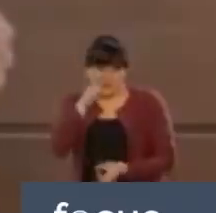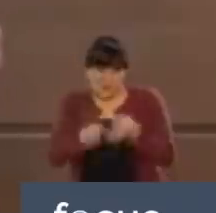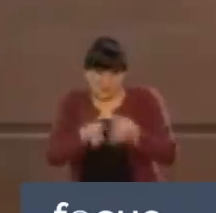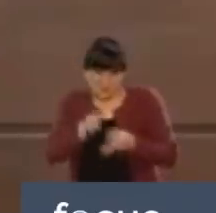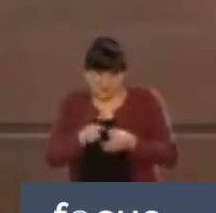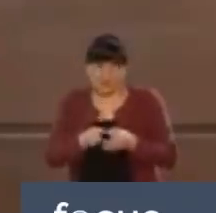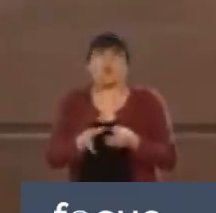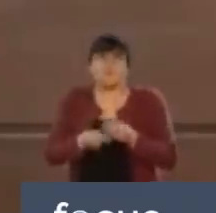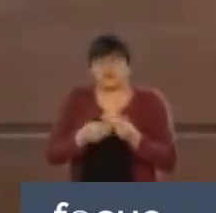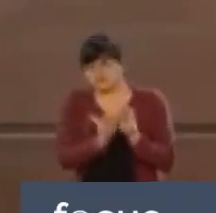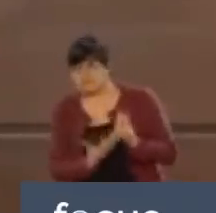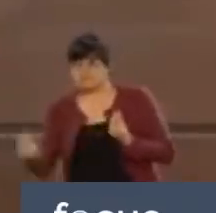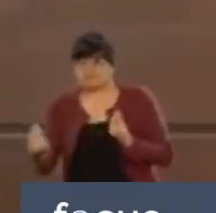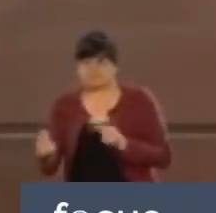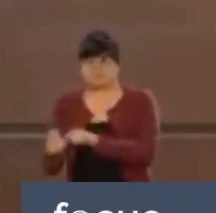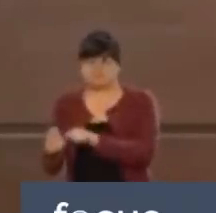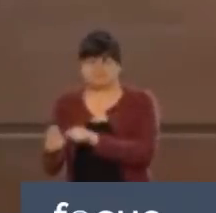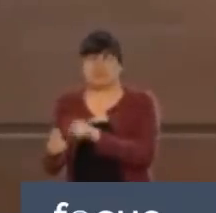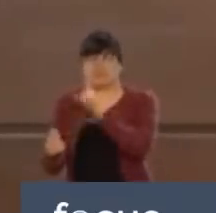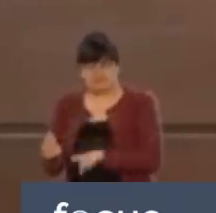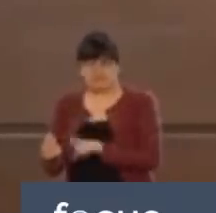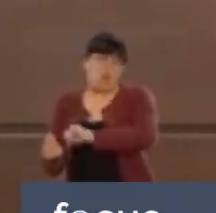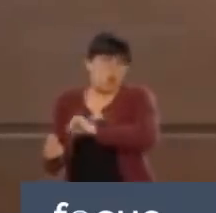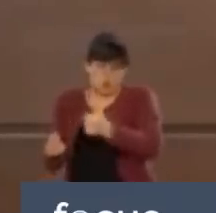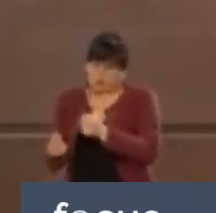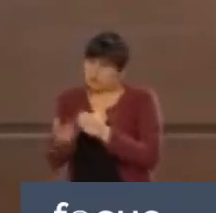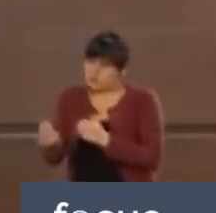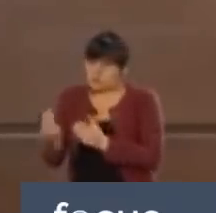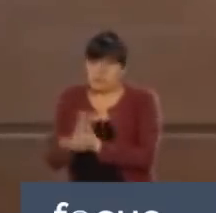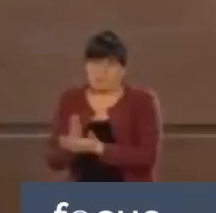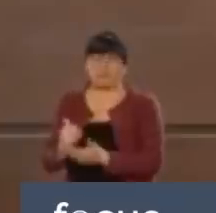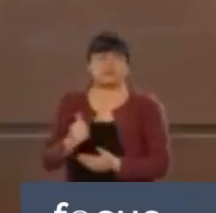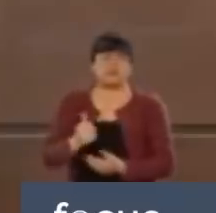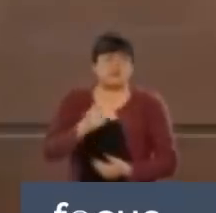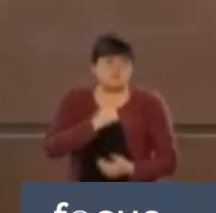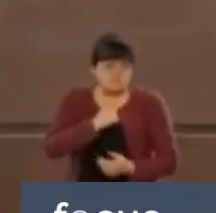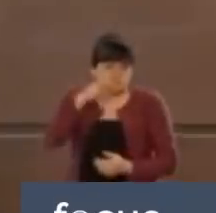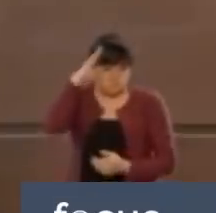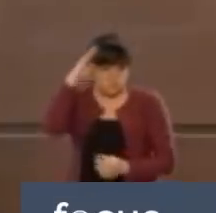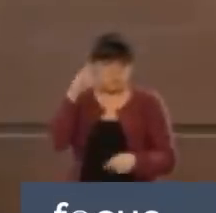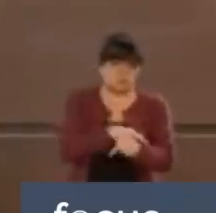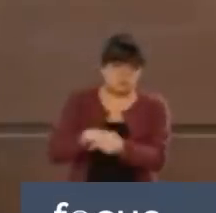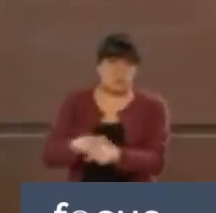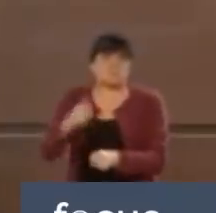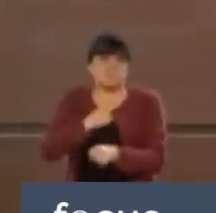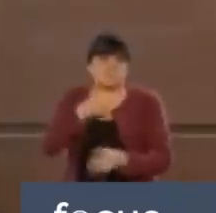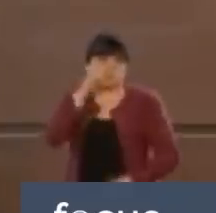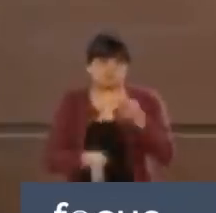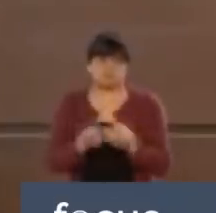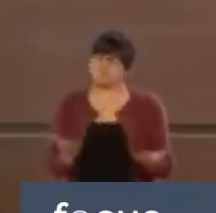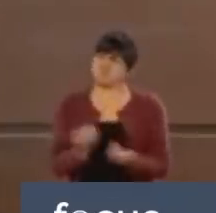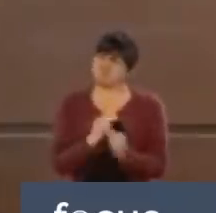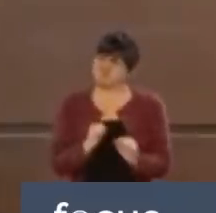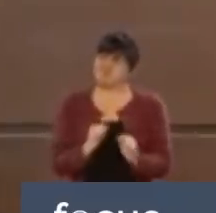uso o de presunto abuso. Quien debe clasificar eso no puede ser la misma policía, en nuestra opinión. Esa es